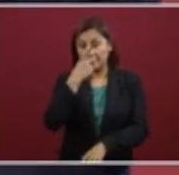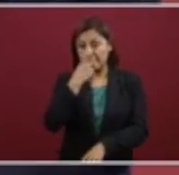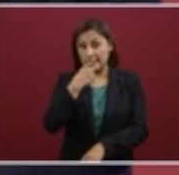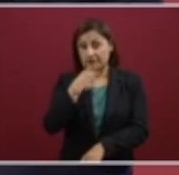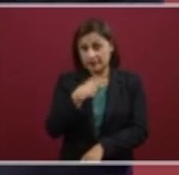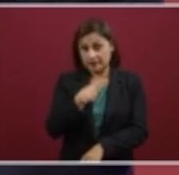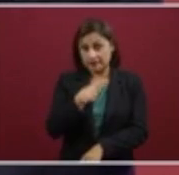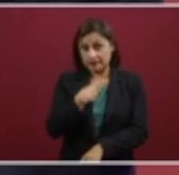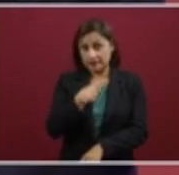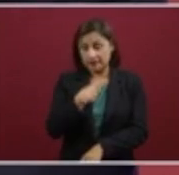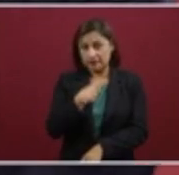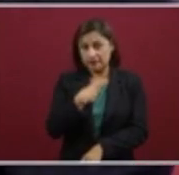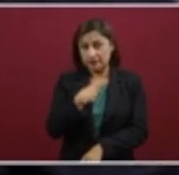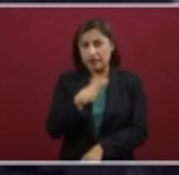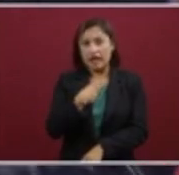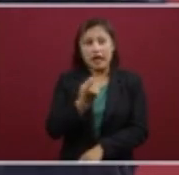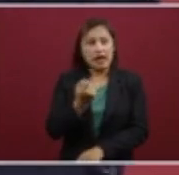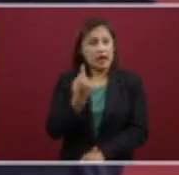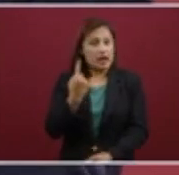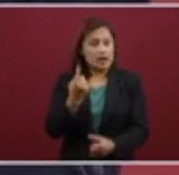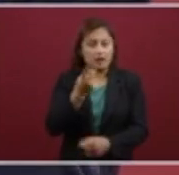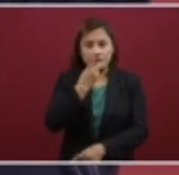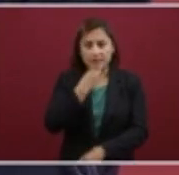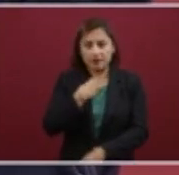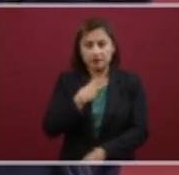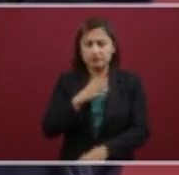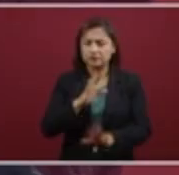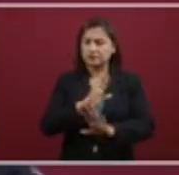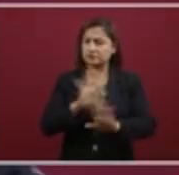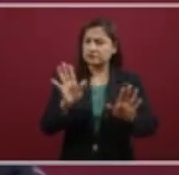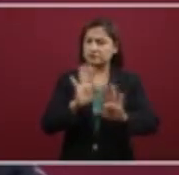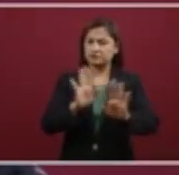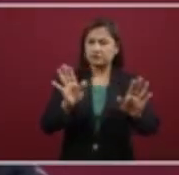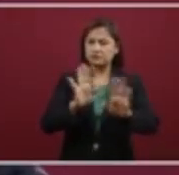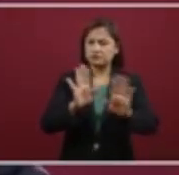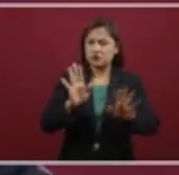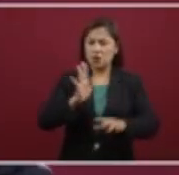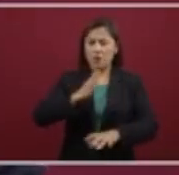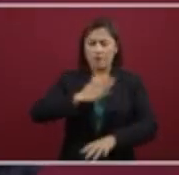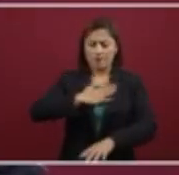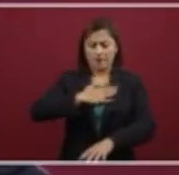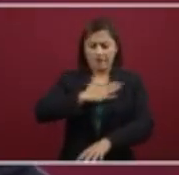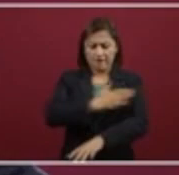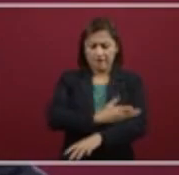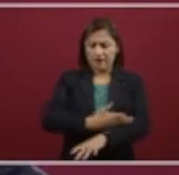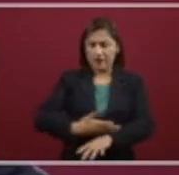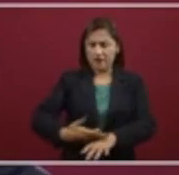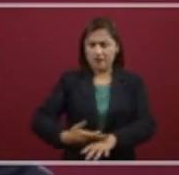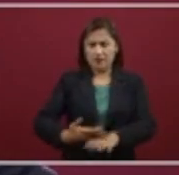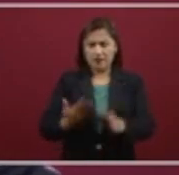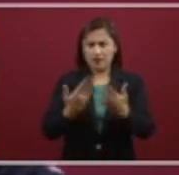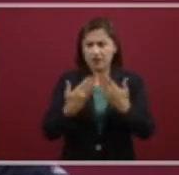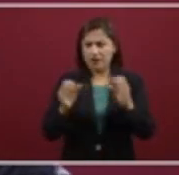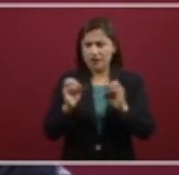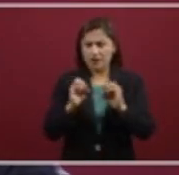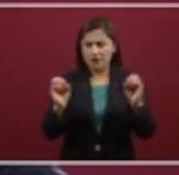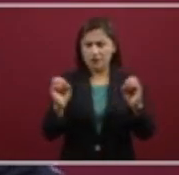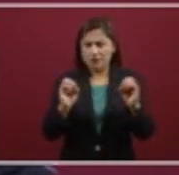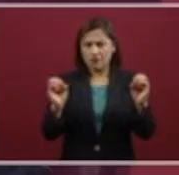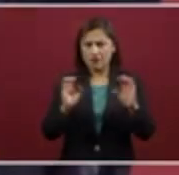le respondo de inmediato: no tengo familia. ¿Y sabe qué? No los